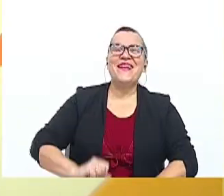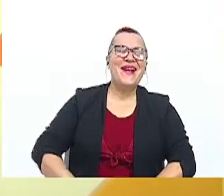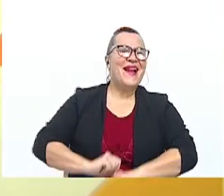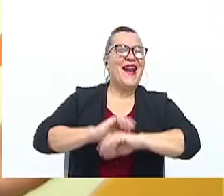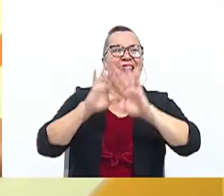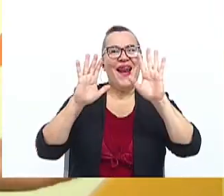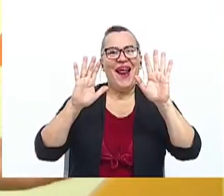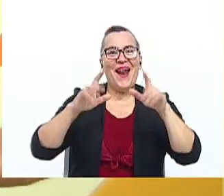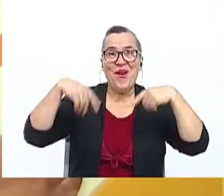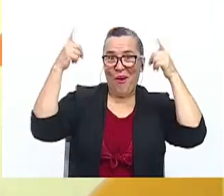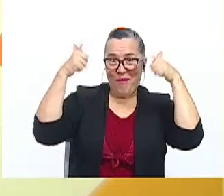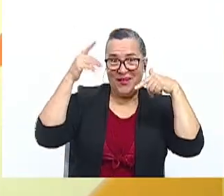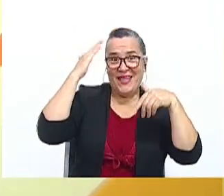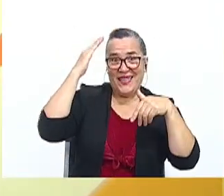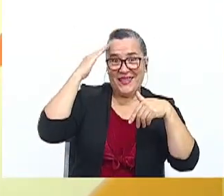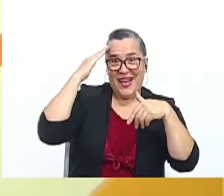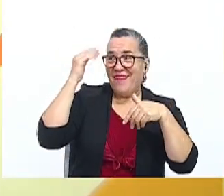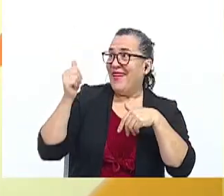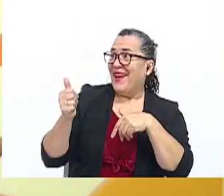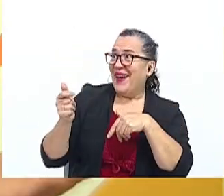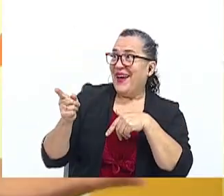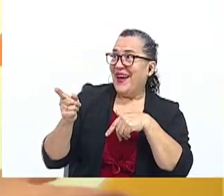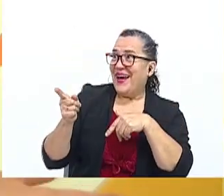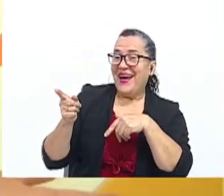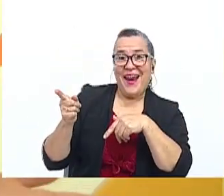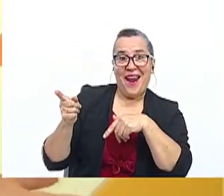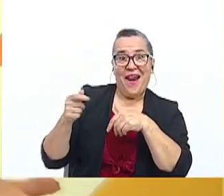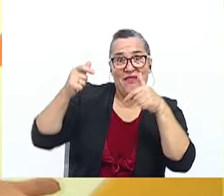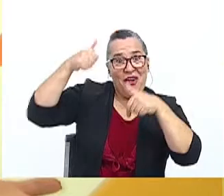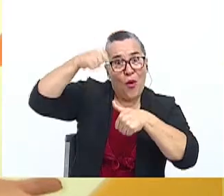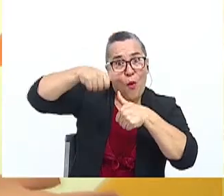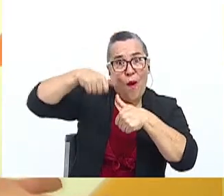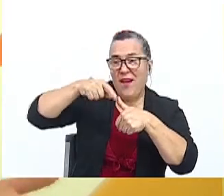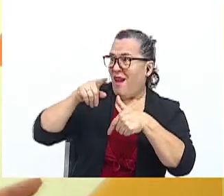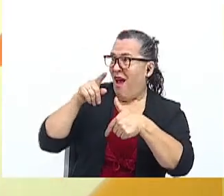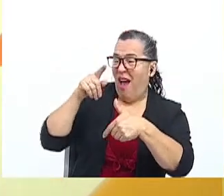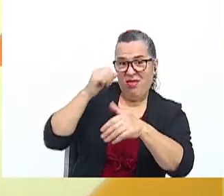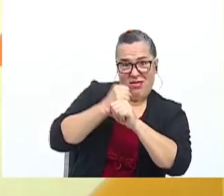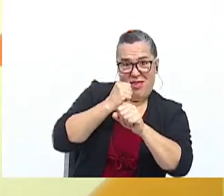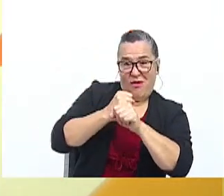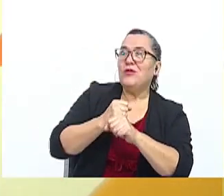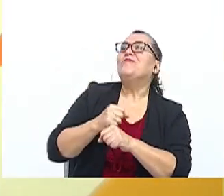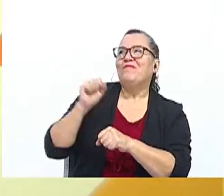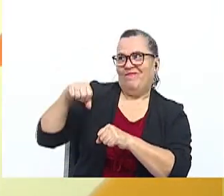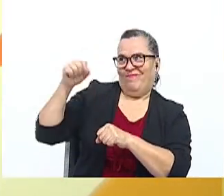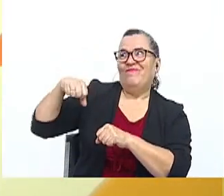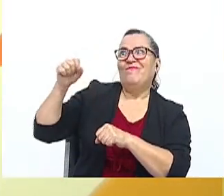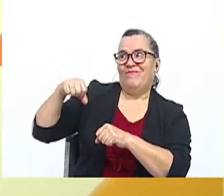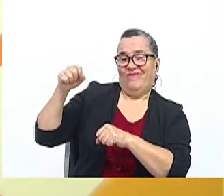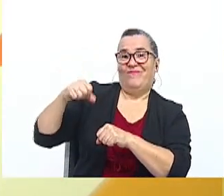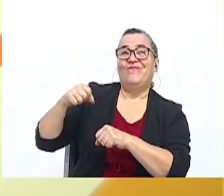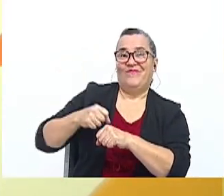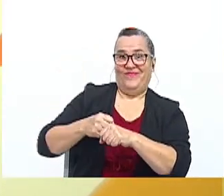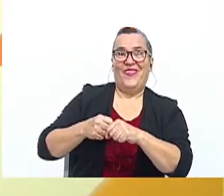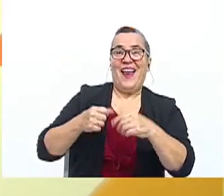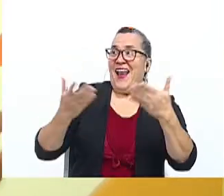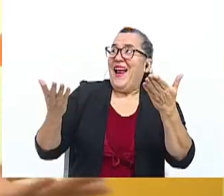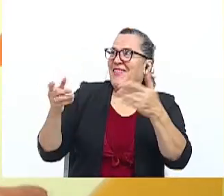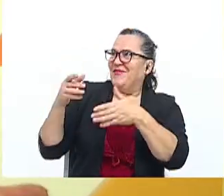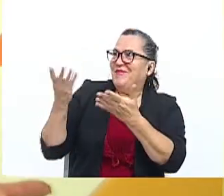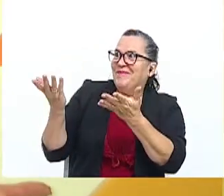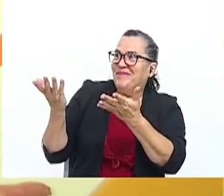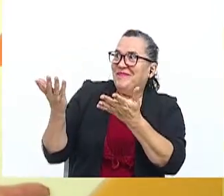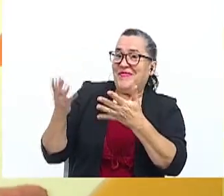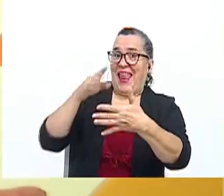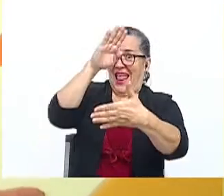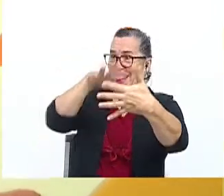sé que doña Marcela también lo recuerda. Doña Marcela, ¿recuerda que estuvimos trabajando? Claro. ¿Cuál